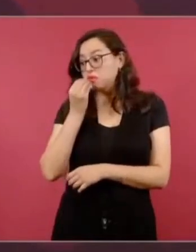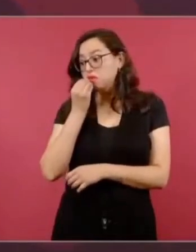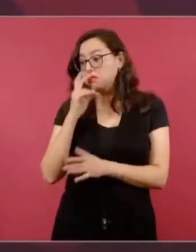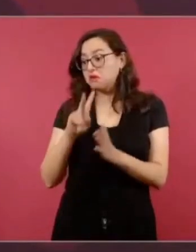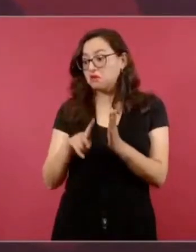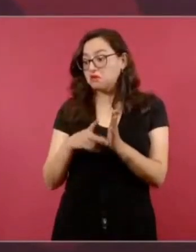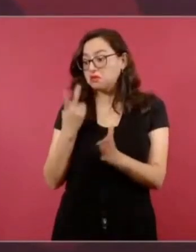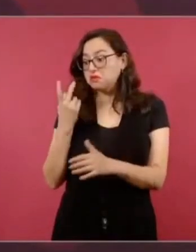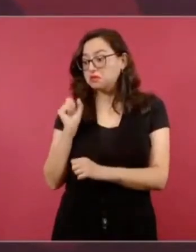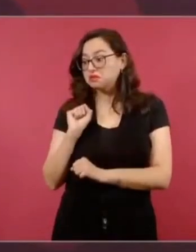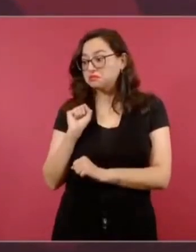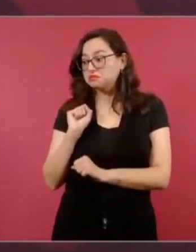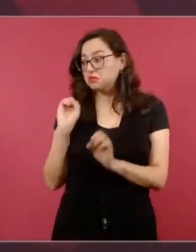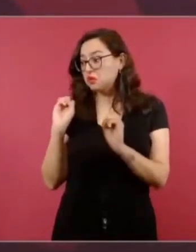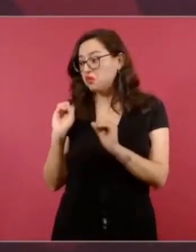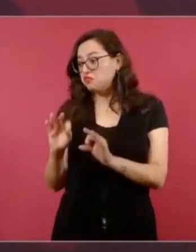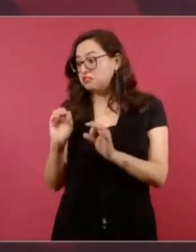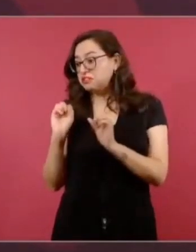oficina